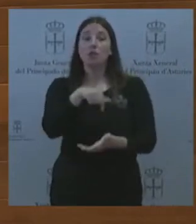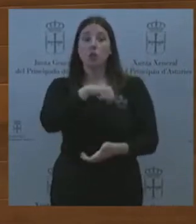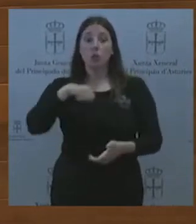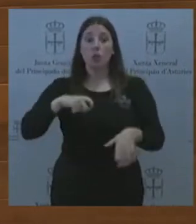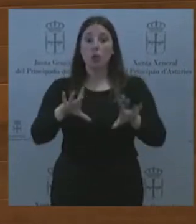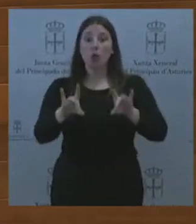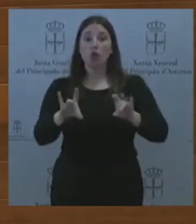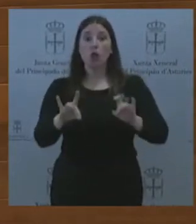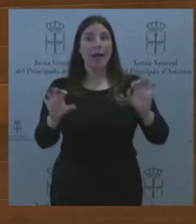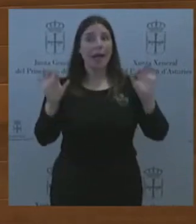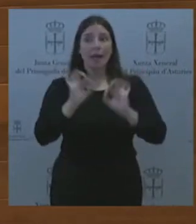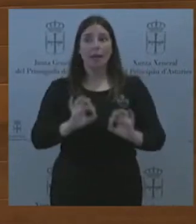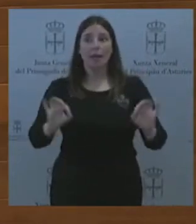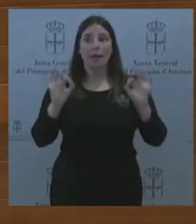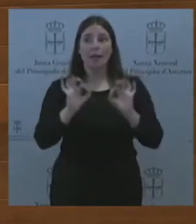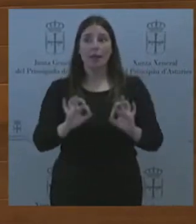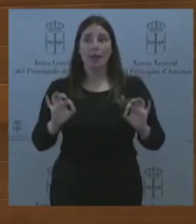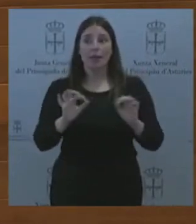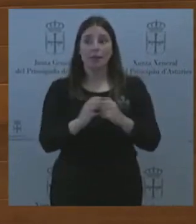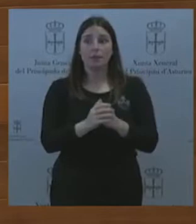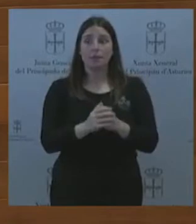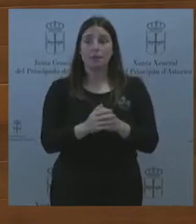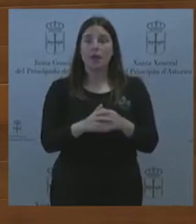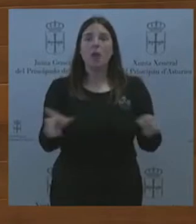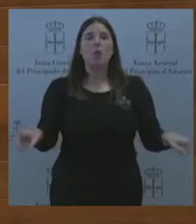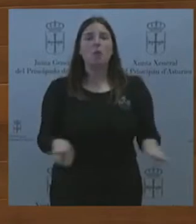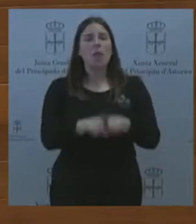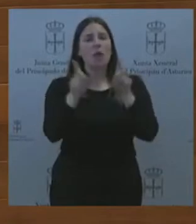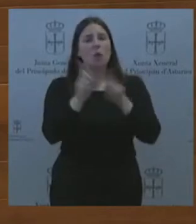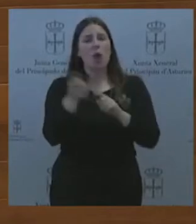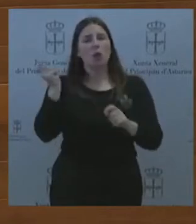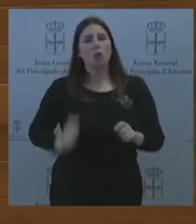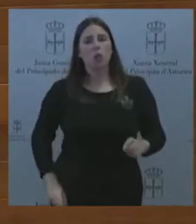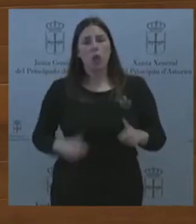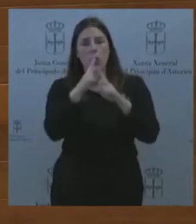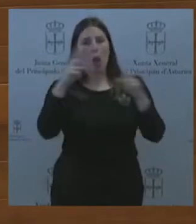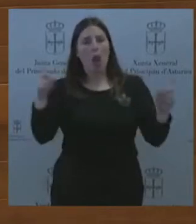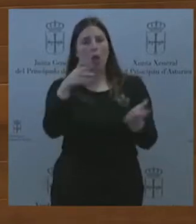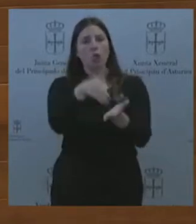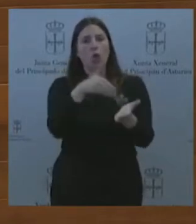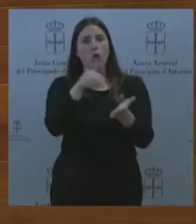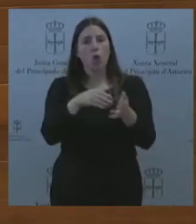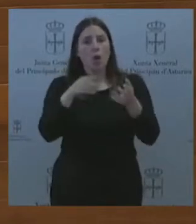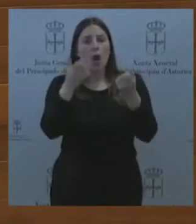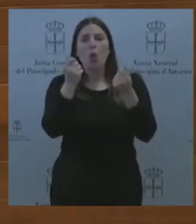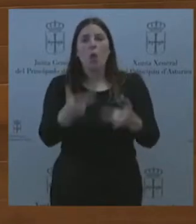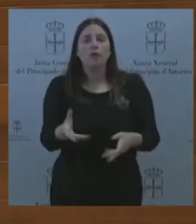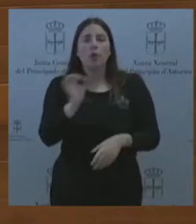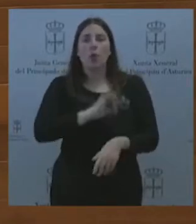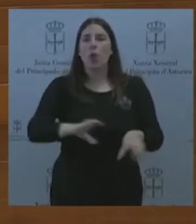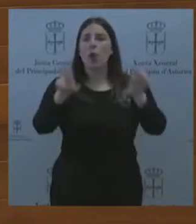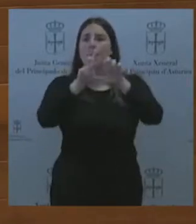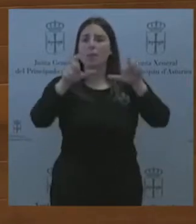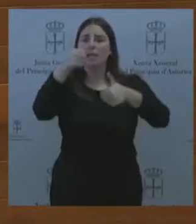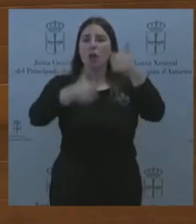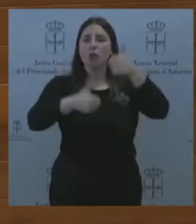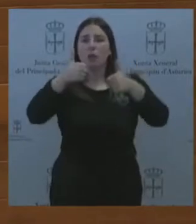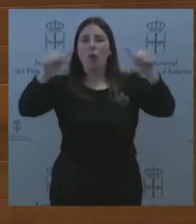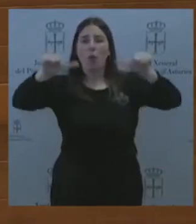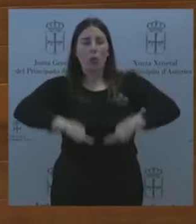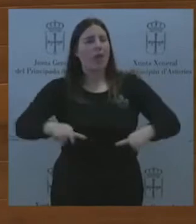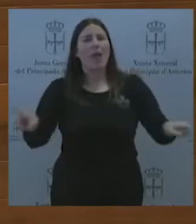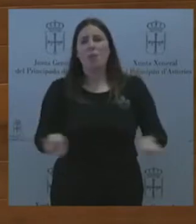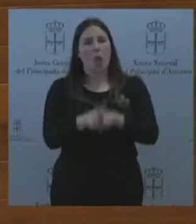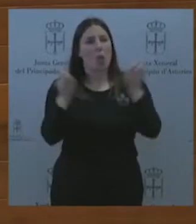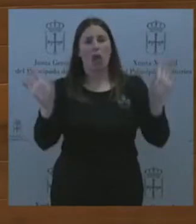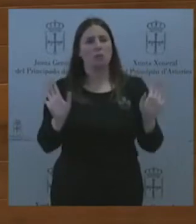adquisitivo de los asturianos caiga en barrena y que las empresas pierdan competitividad de manera insoportable, eso a él que más le da. El presidente socialcomunista